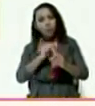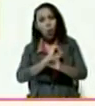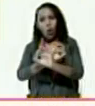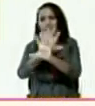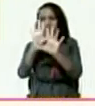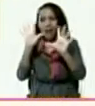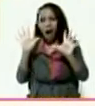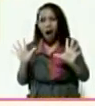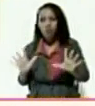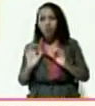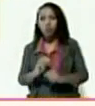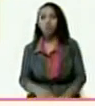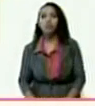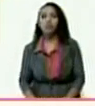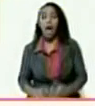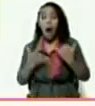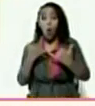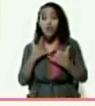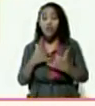claros. Ahorita